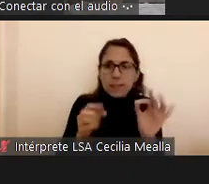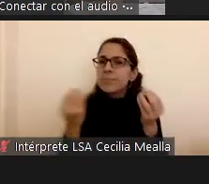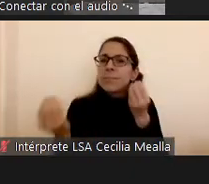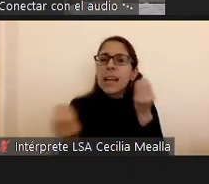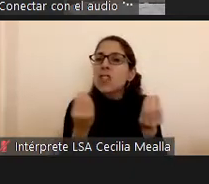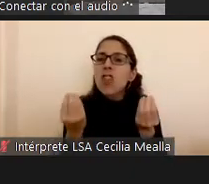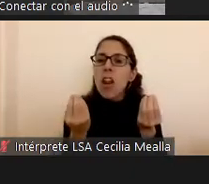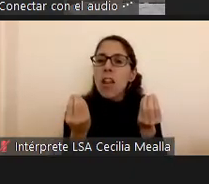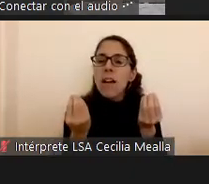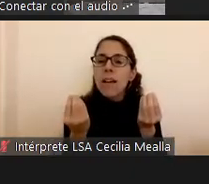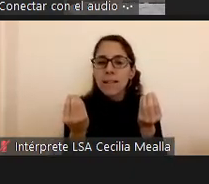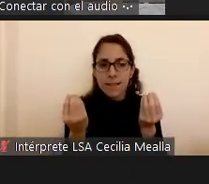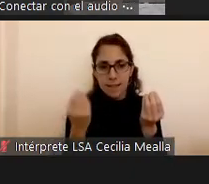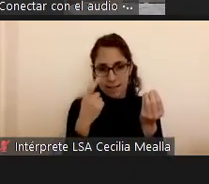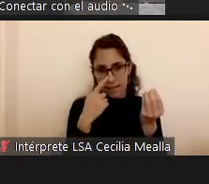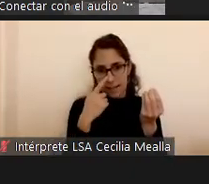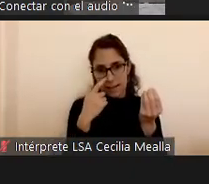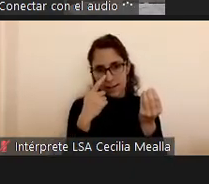que...